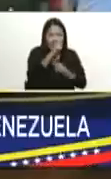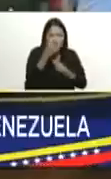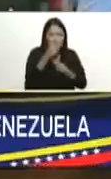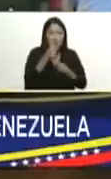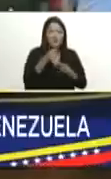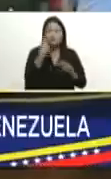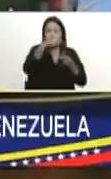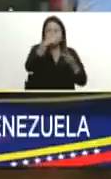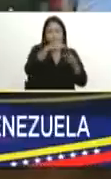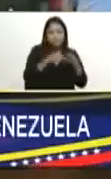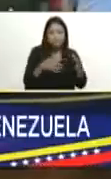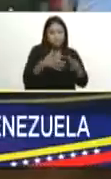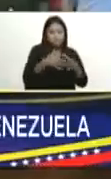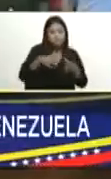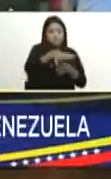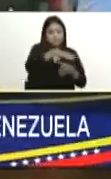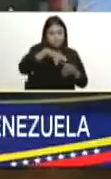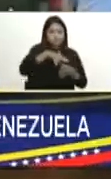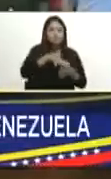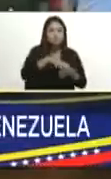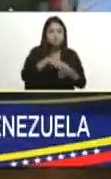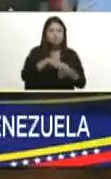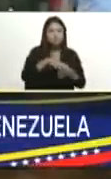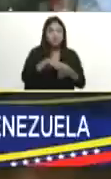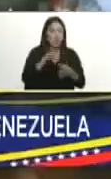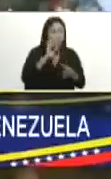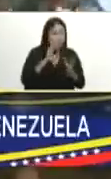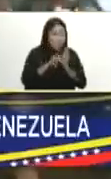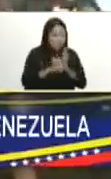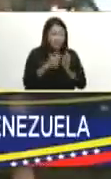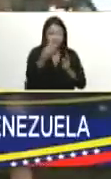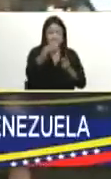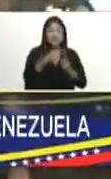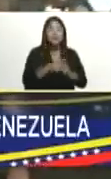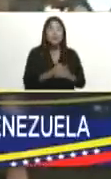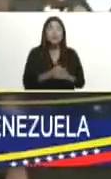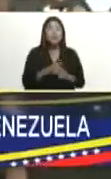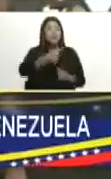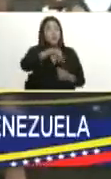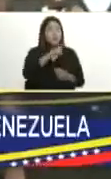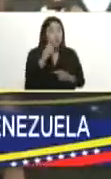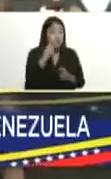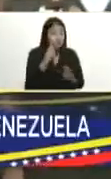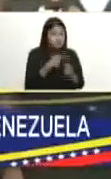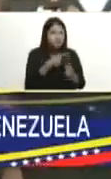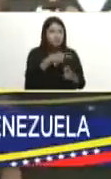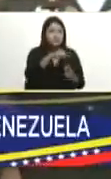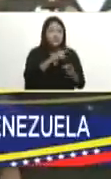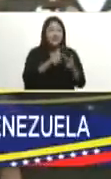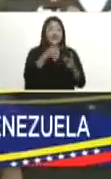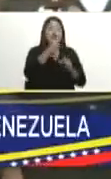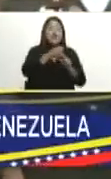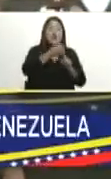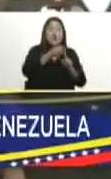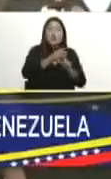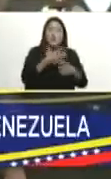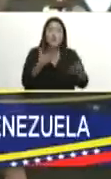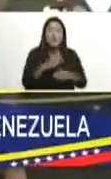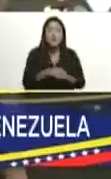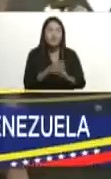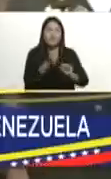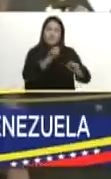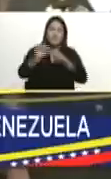y otras organizaciones delictivas que afectan la seguridad de los ciudadanos, la lucha frontal contra el